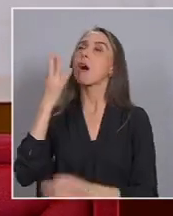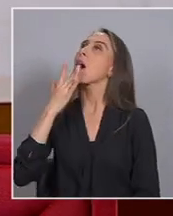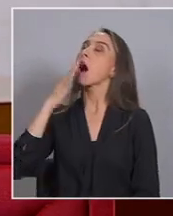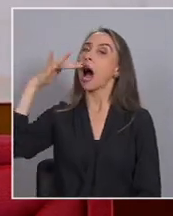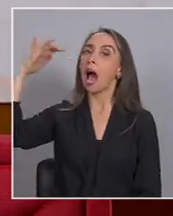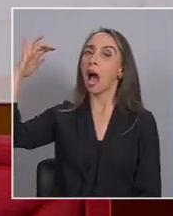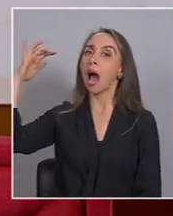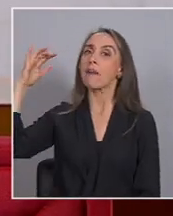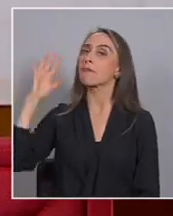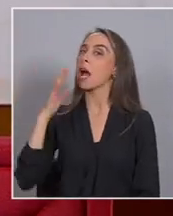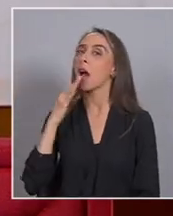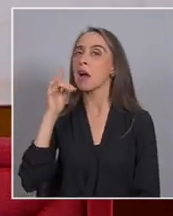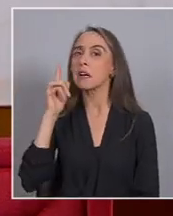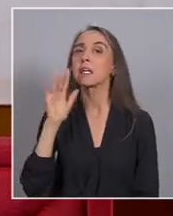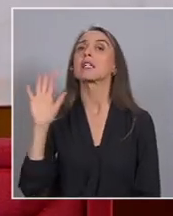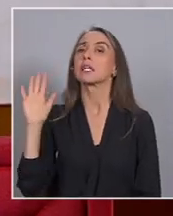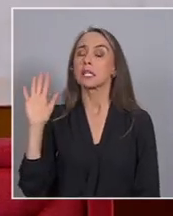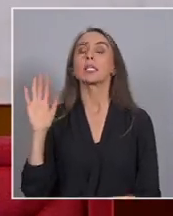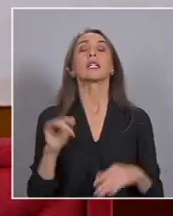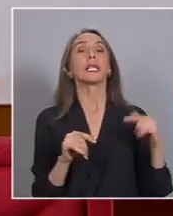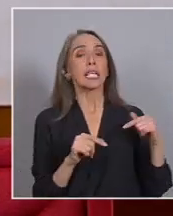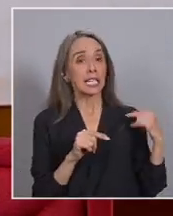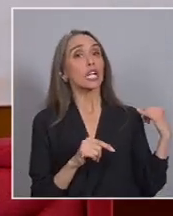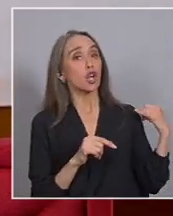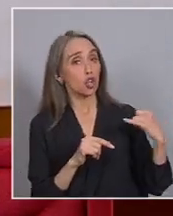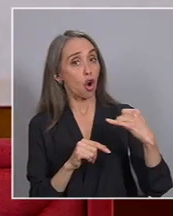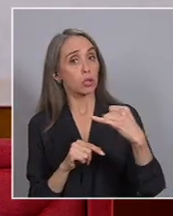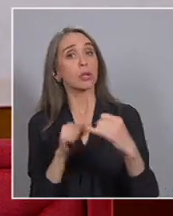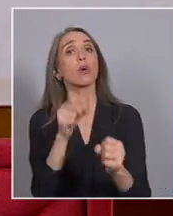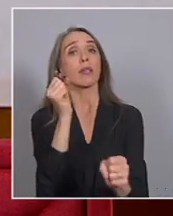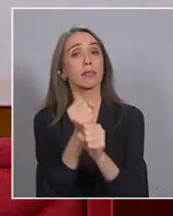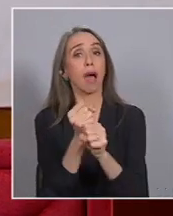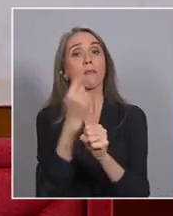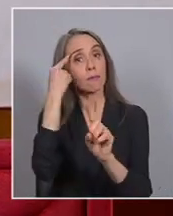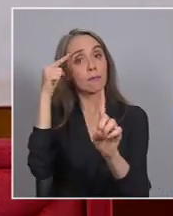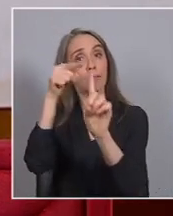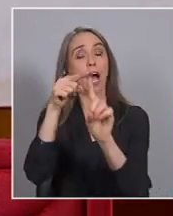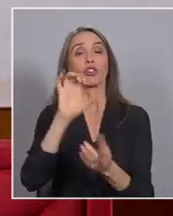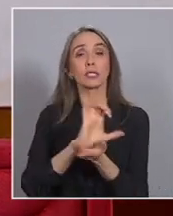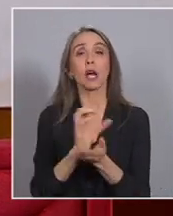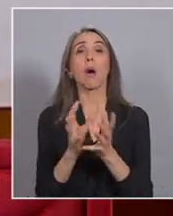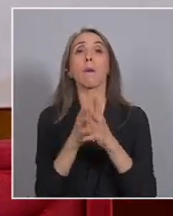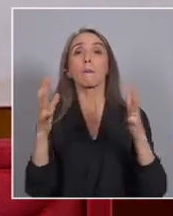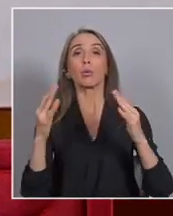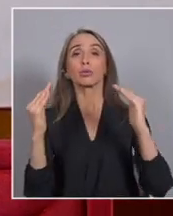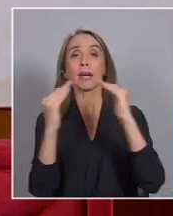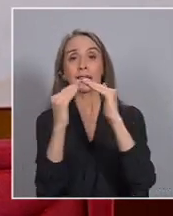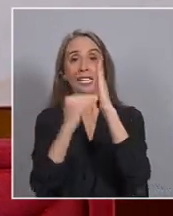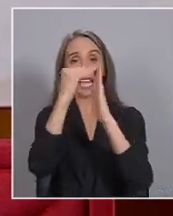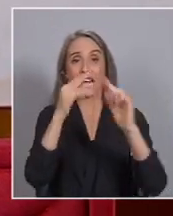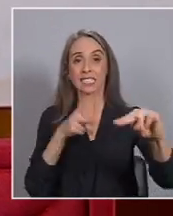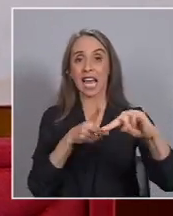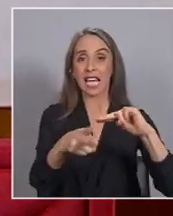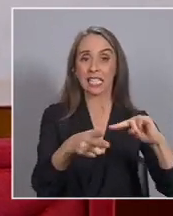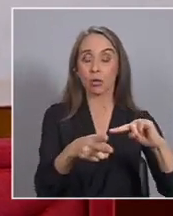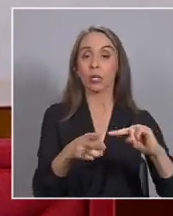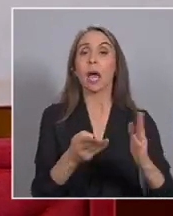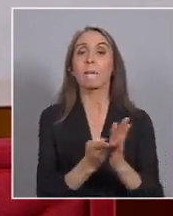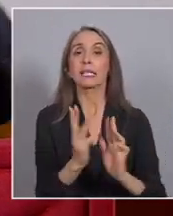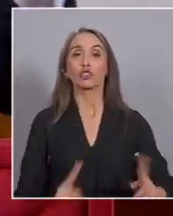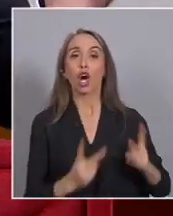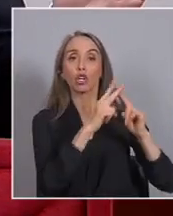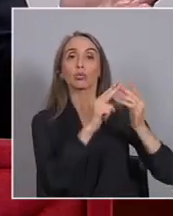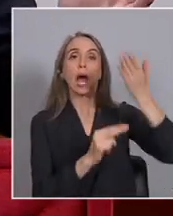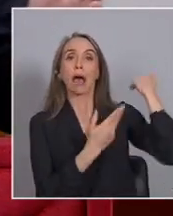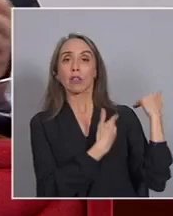Esto es continuidad, es tarea de Estado. Muchas de las viviendas que se inauguran comenzaron en el gobierno anterior e